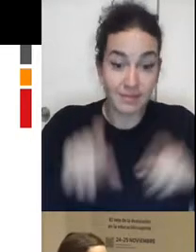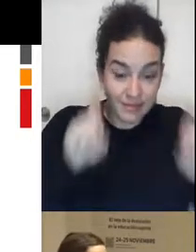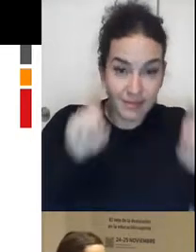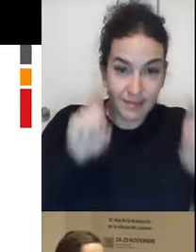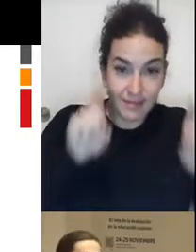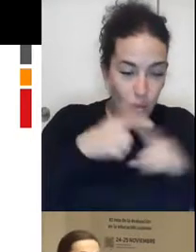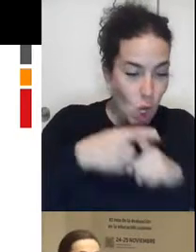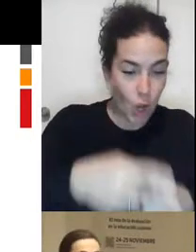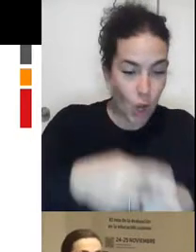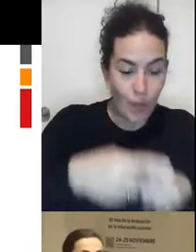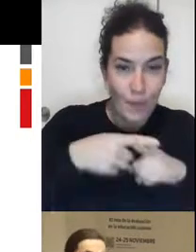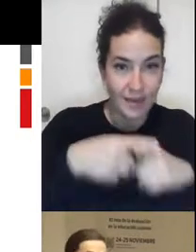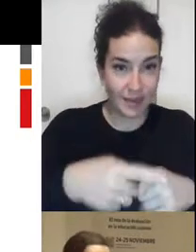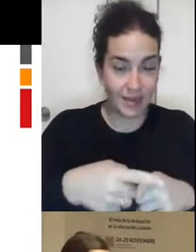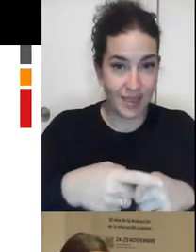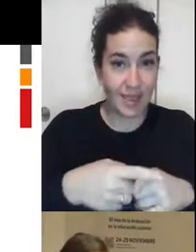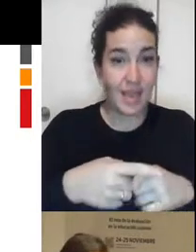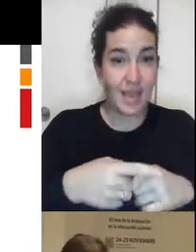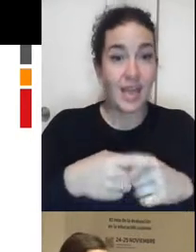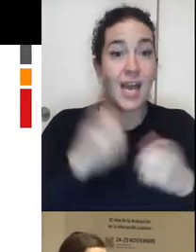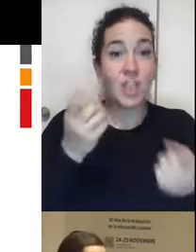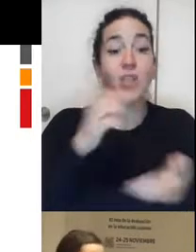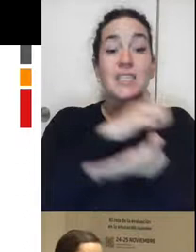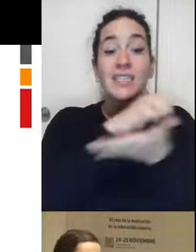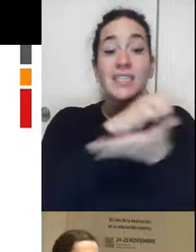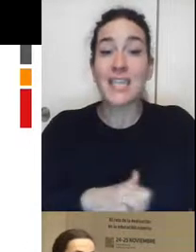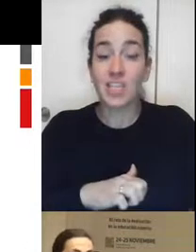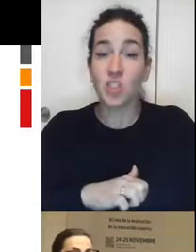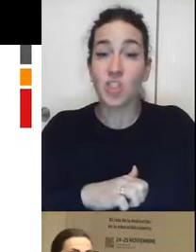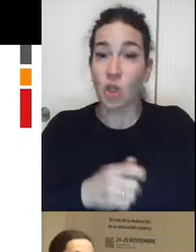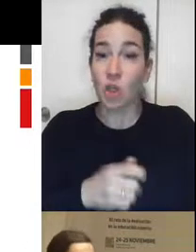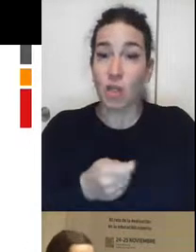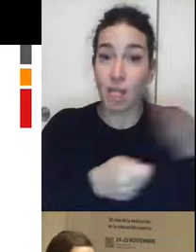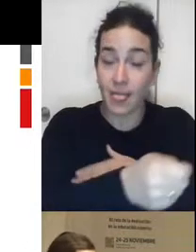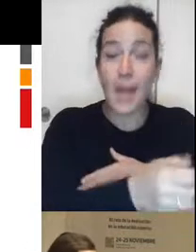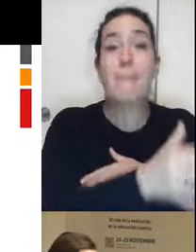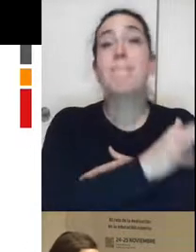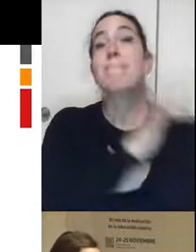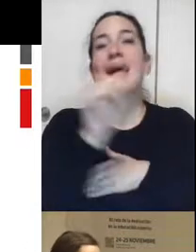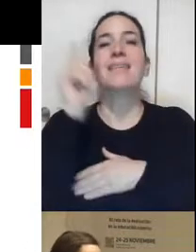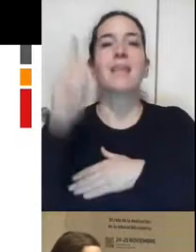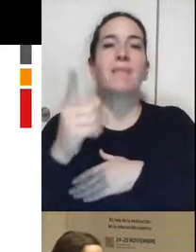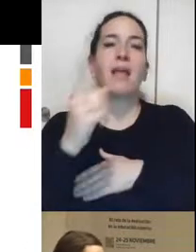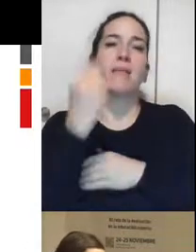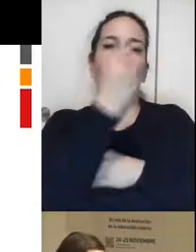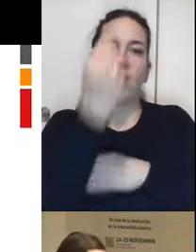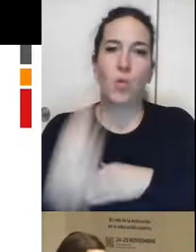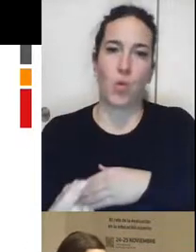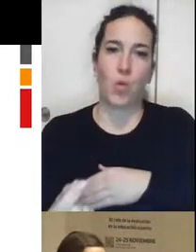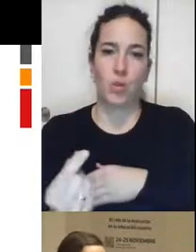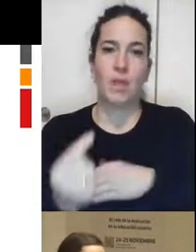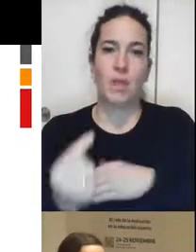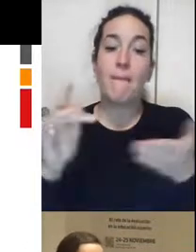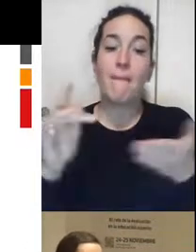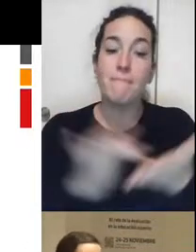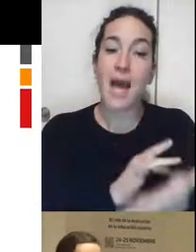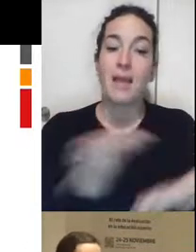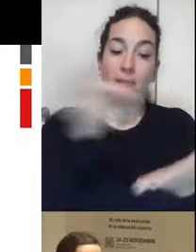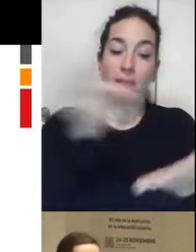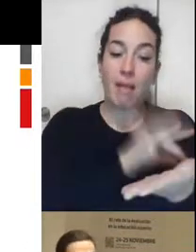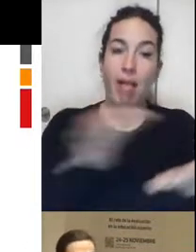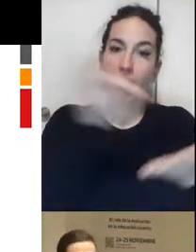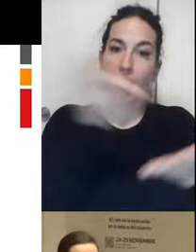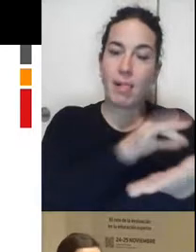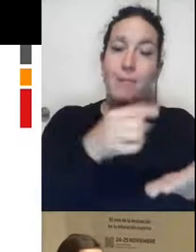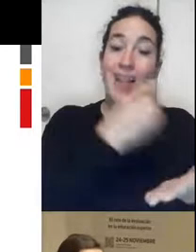lo tanto, no se entregaba únicamente el texto escrito, sino que también debían incluir ilustraciones en cada una de sus páginas. Entregaron